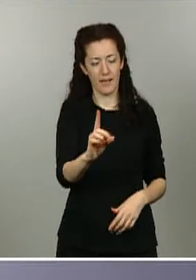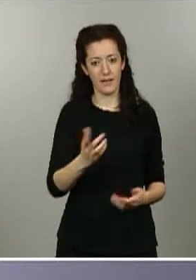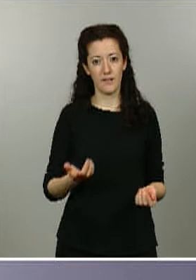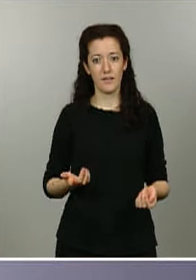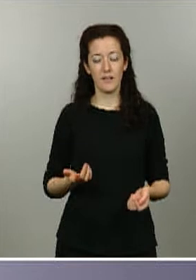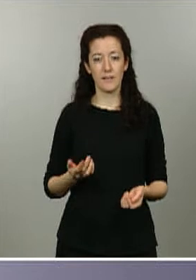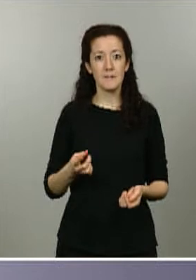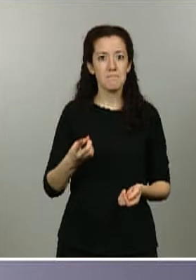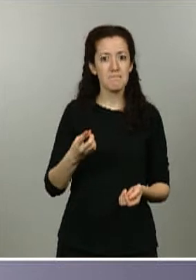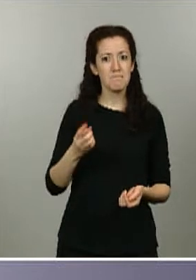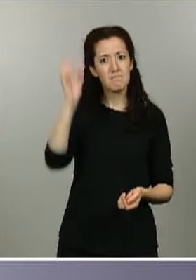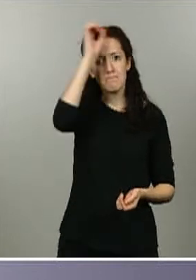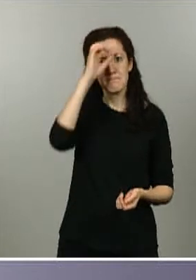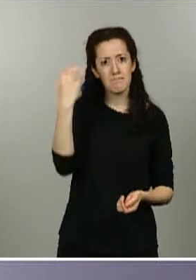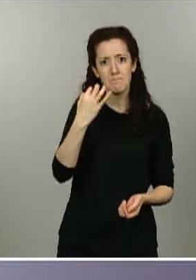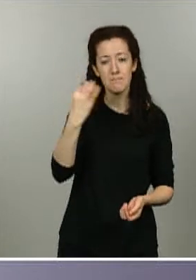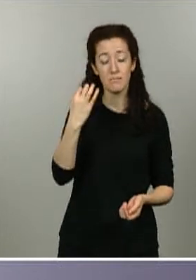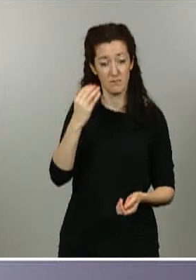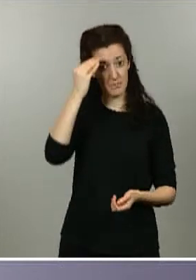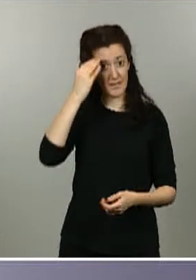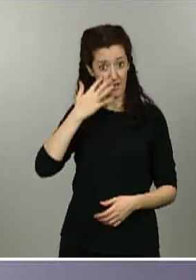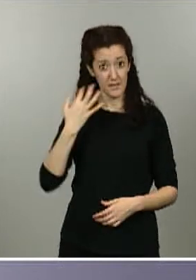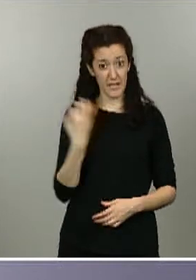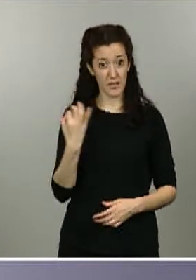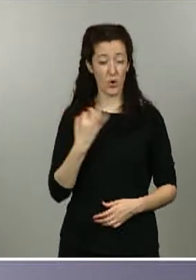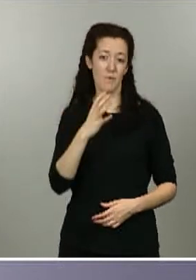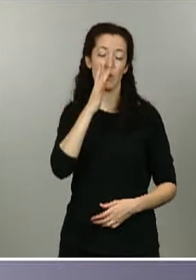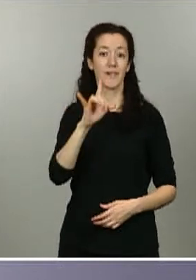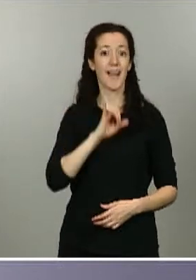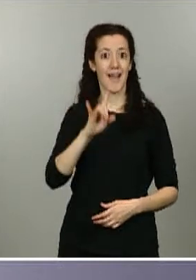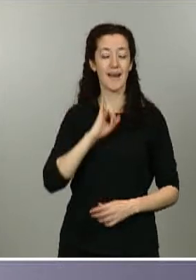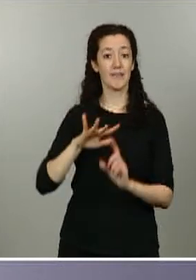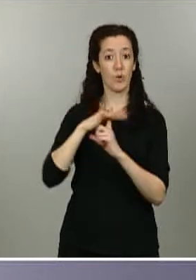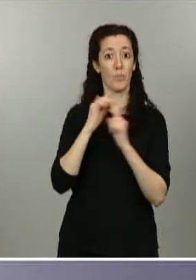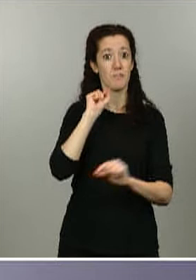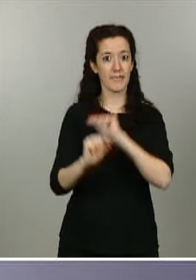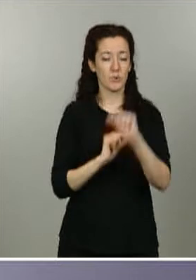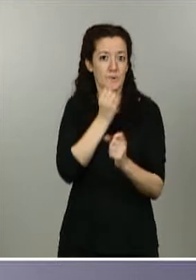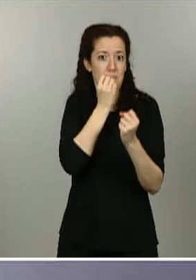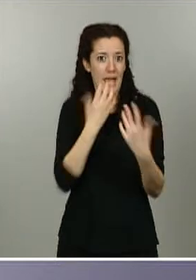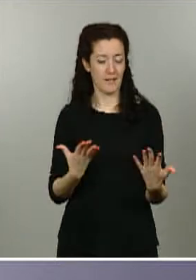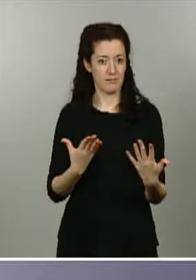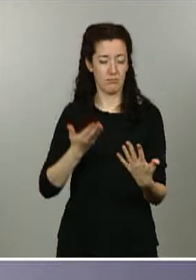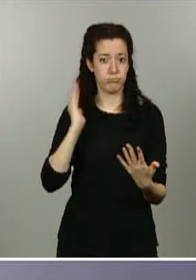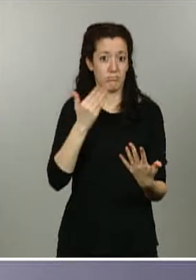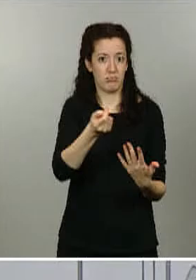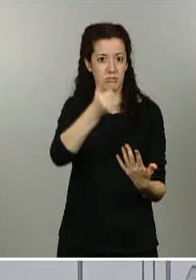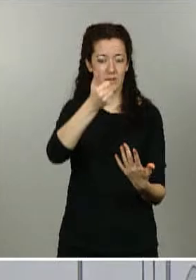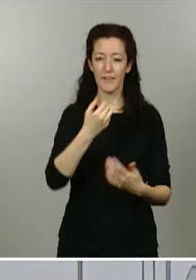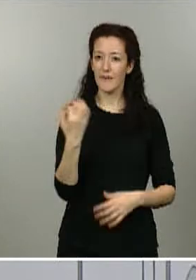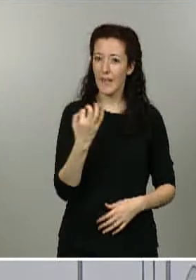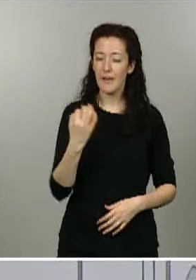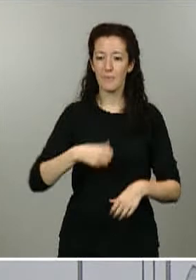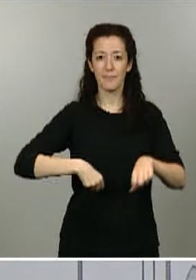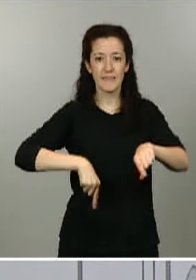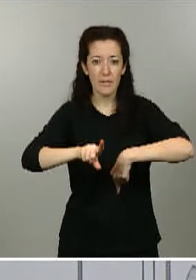este es un riesgo evidente para un territorio como Canarias, con tan baja incidencia del virus? ¿Hay que reforzar controles en los transportes colectivos? Bueno,